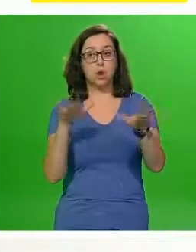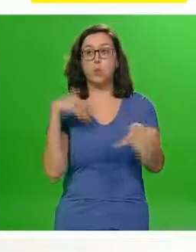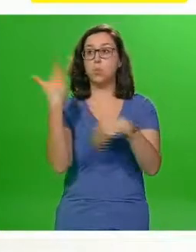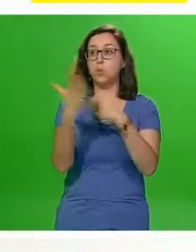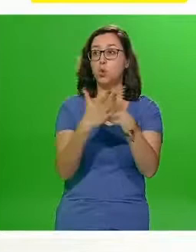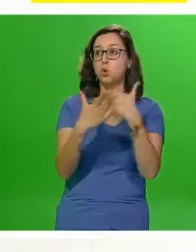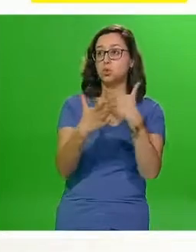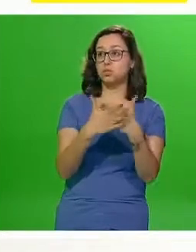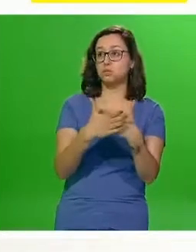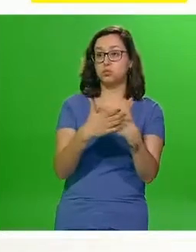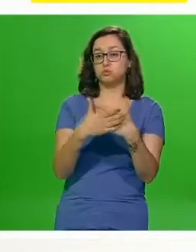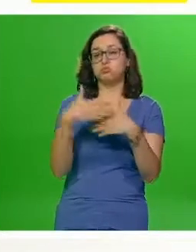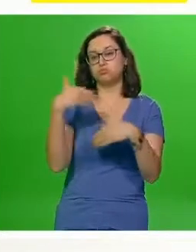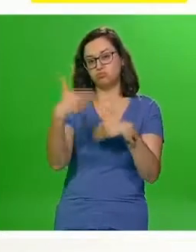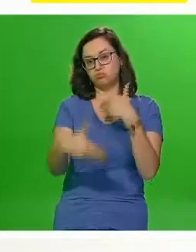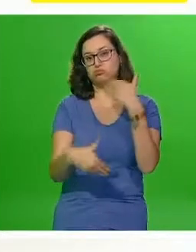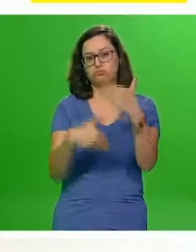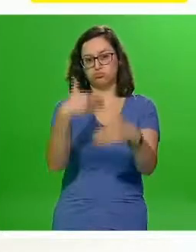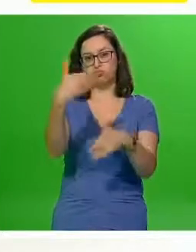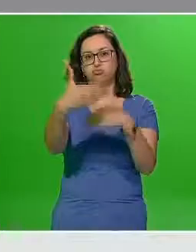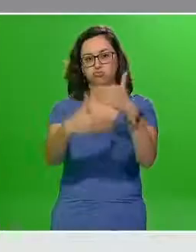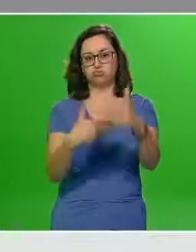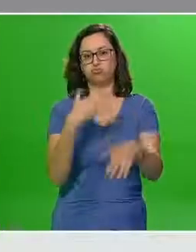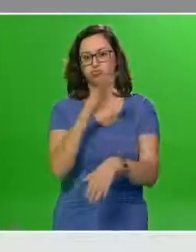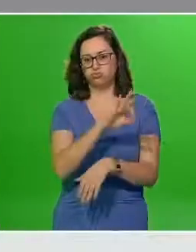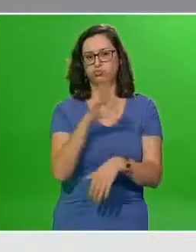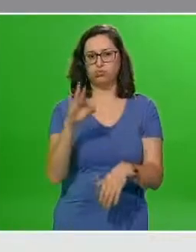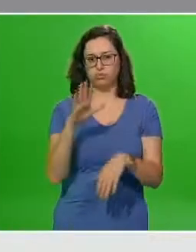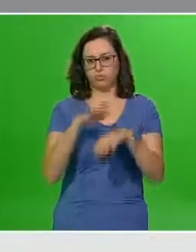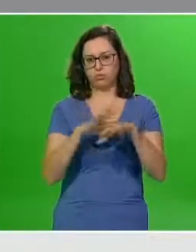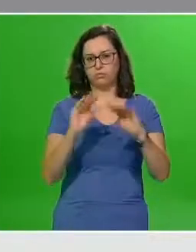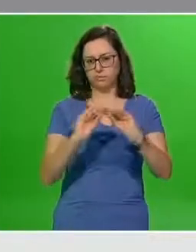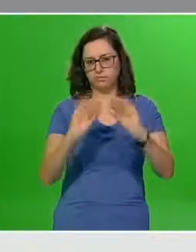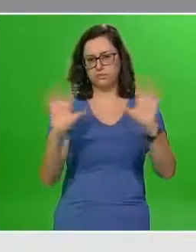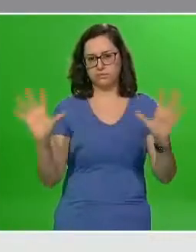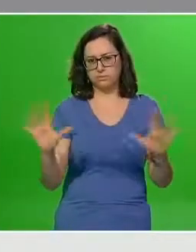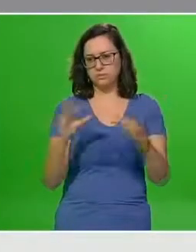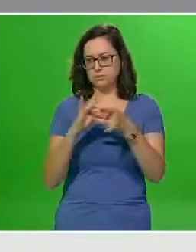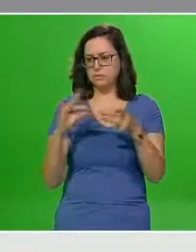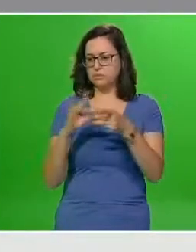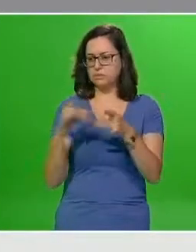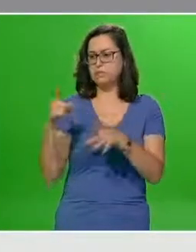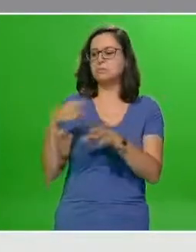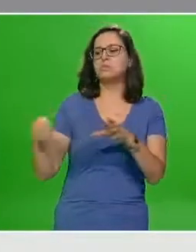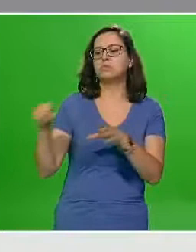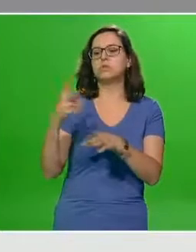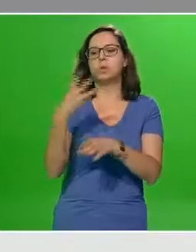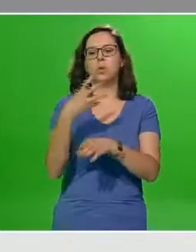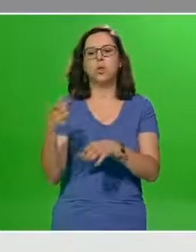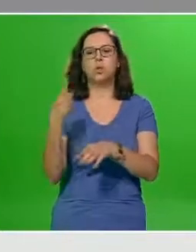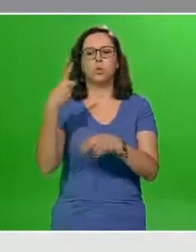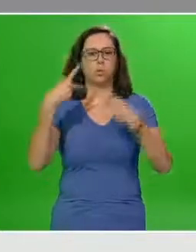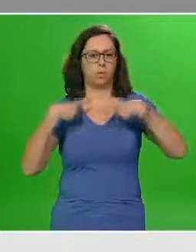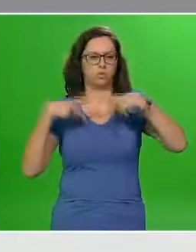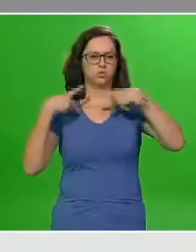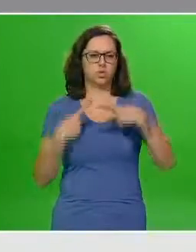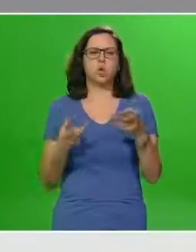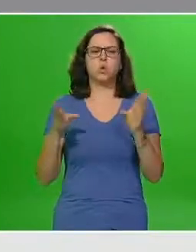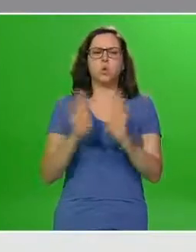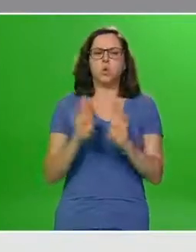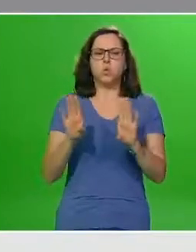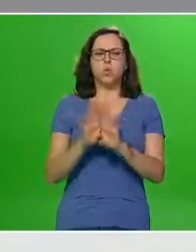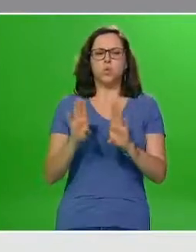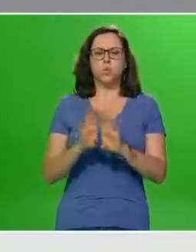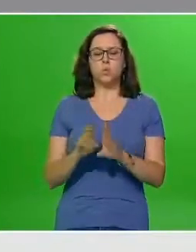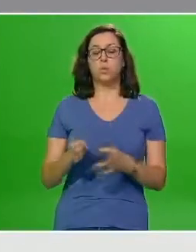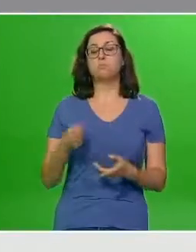próximas sesiones un análisis más detallado de lo que ha sucedido con estos 401 casos que se han evaluado, que